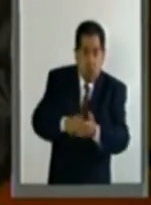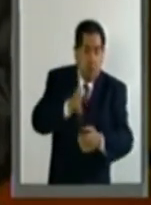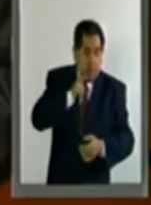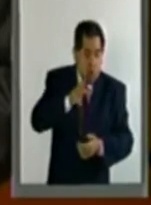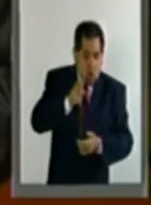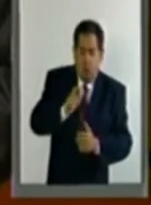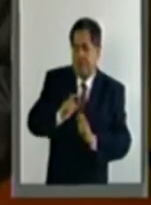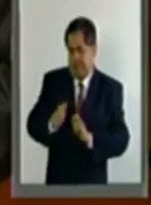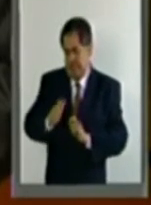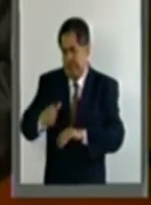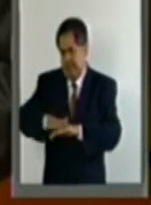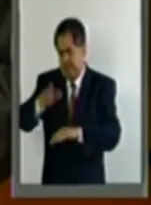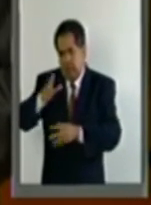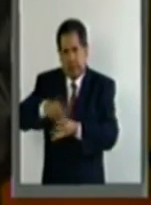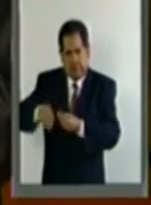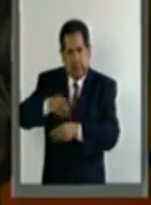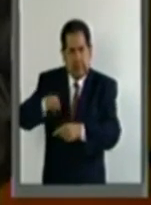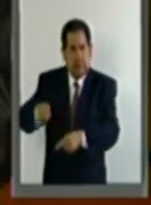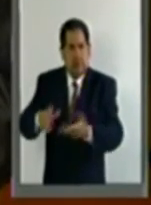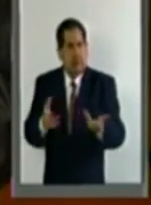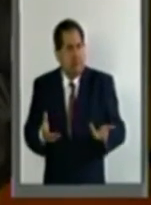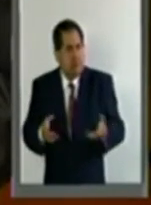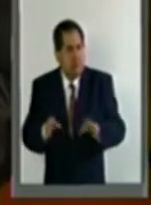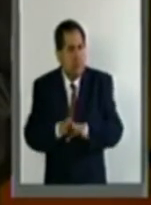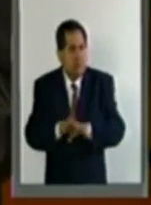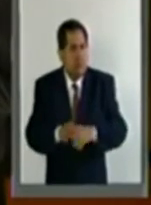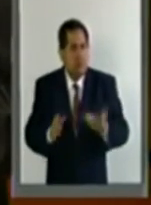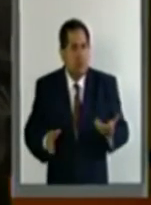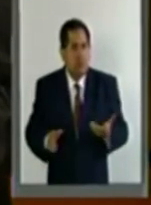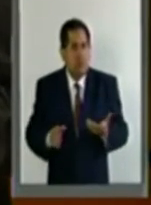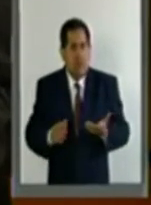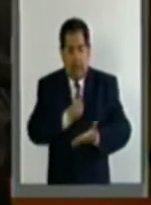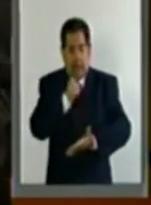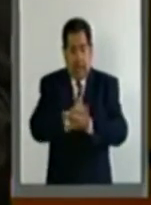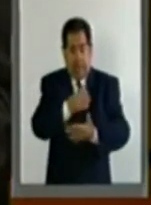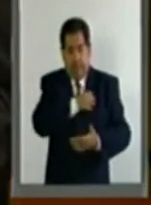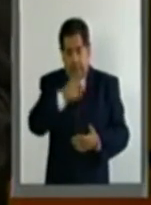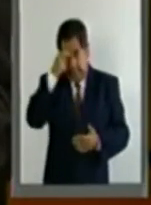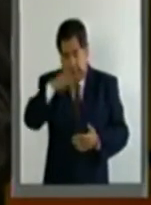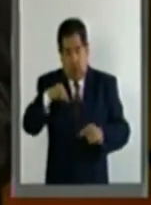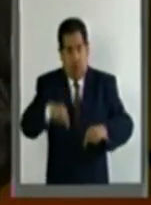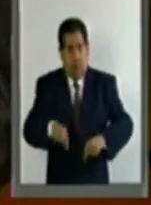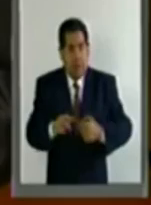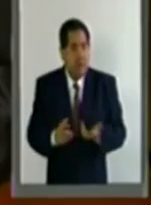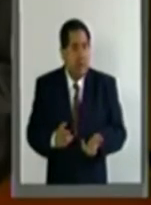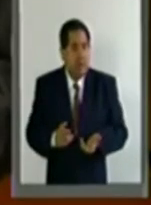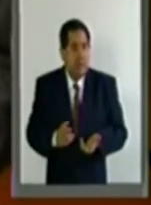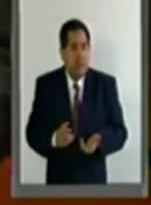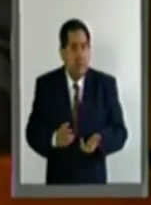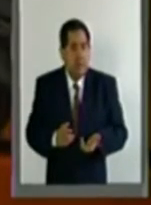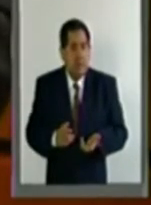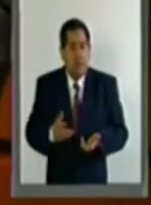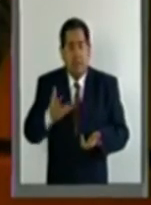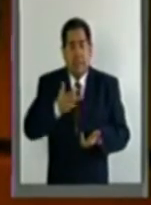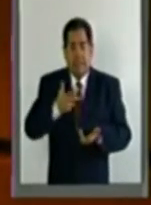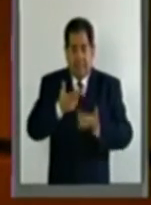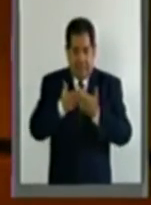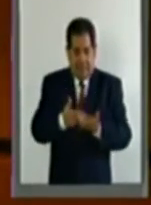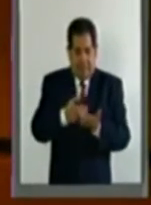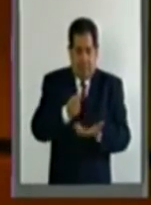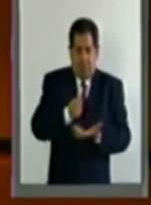petroleros. El caso de la capital de la República tiene un fondo